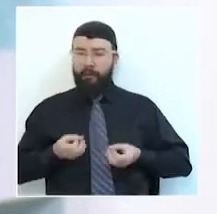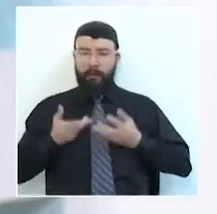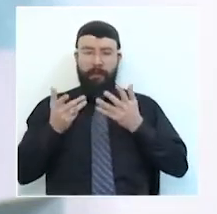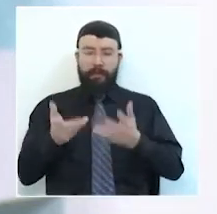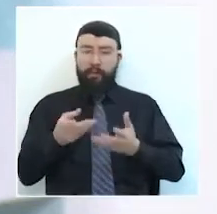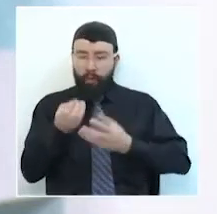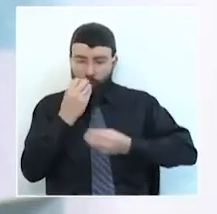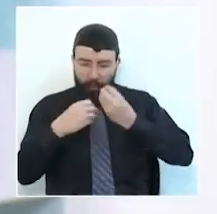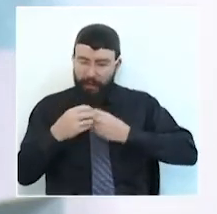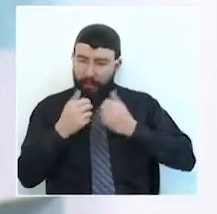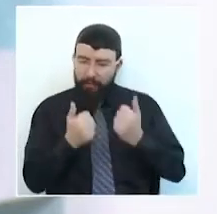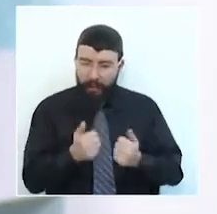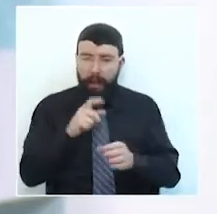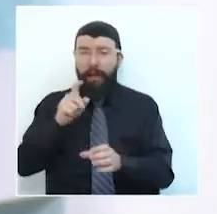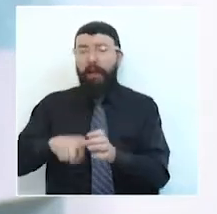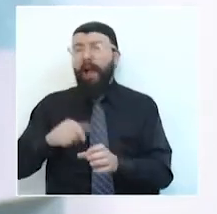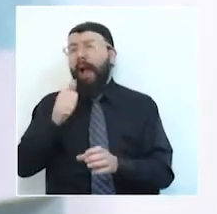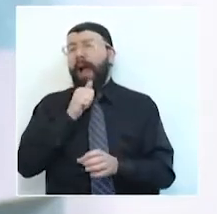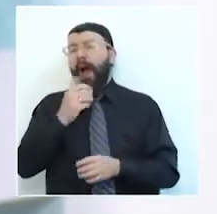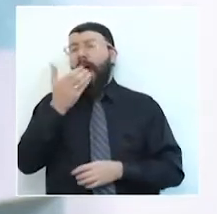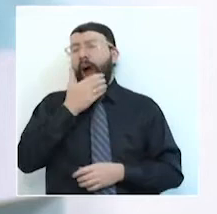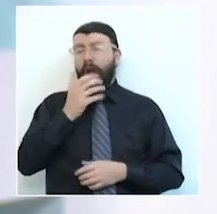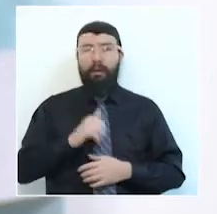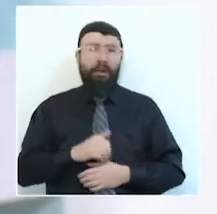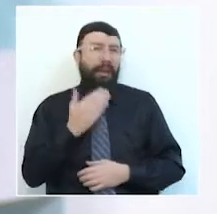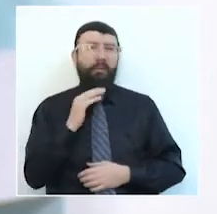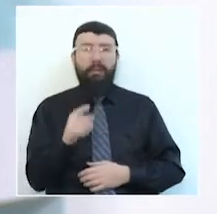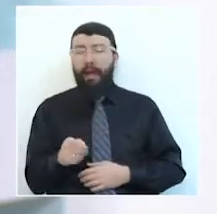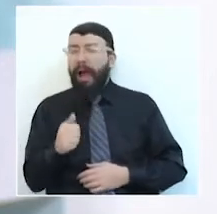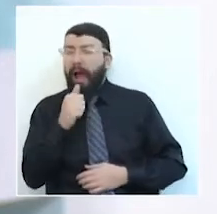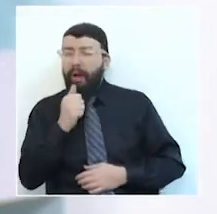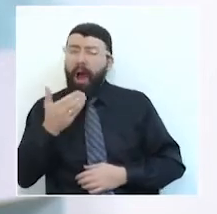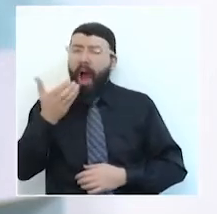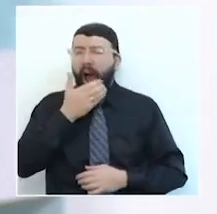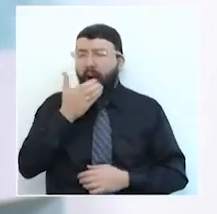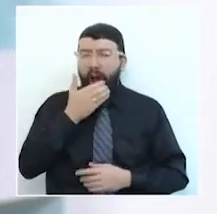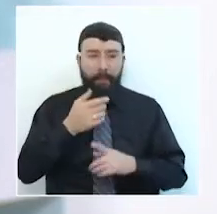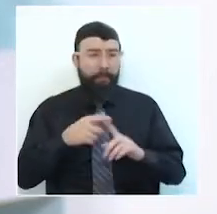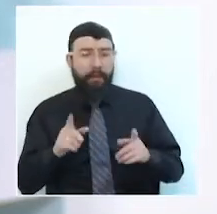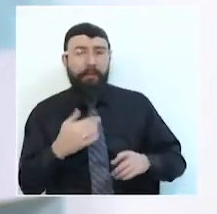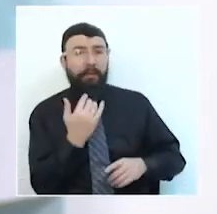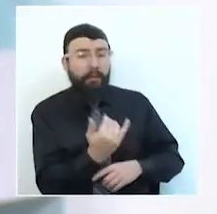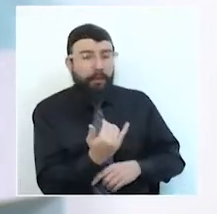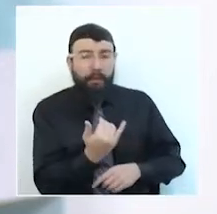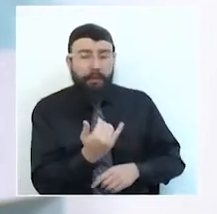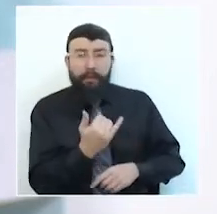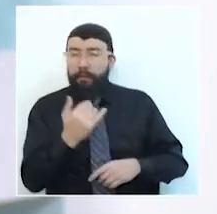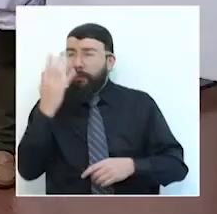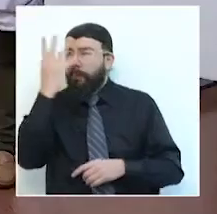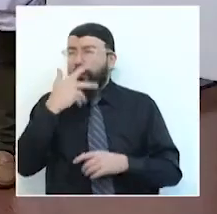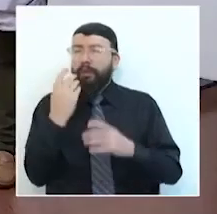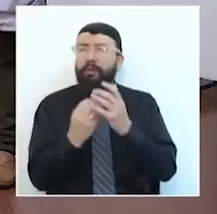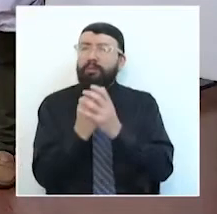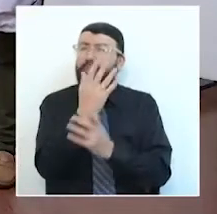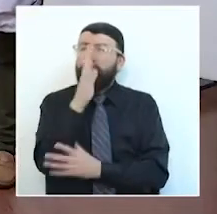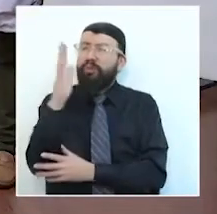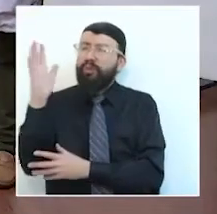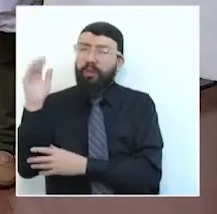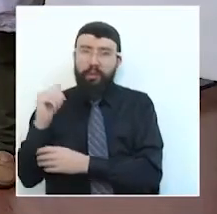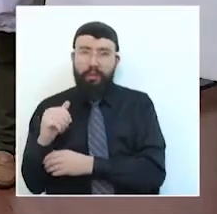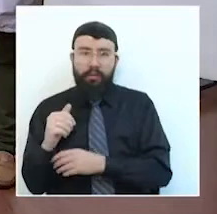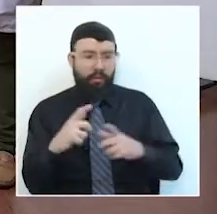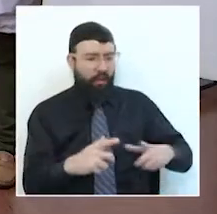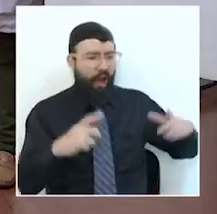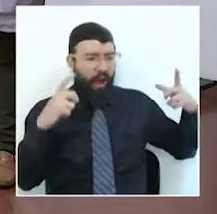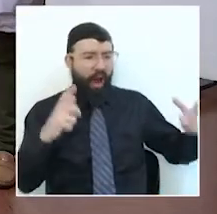que vas a disfrutar ese termal y todas las riquezas que nos regala la naturaleza con con un